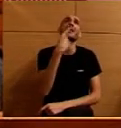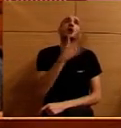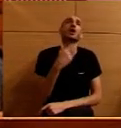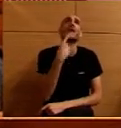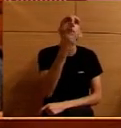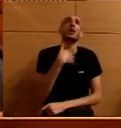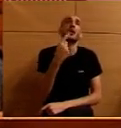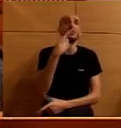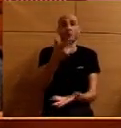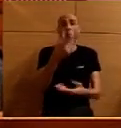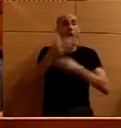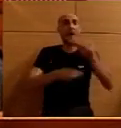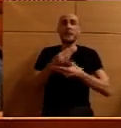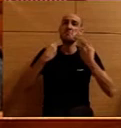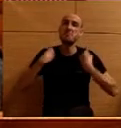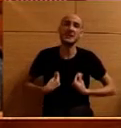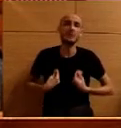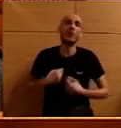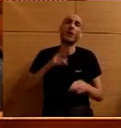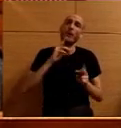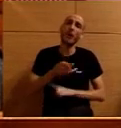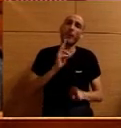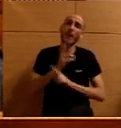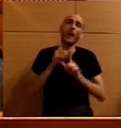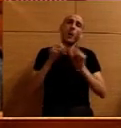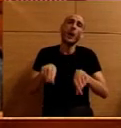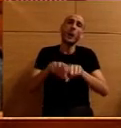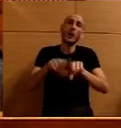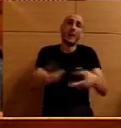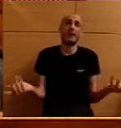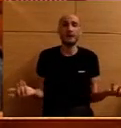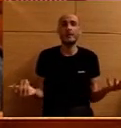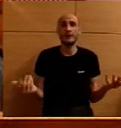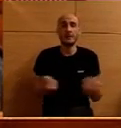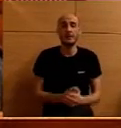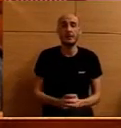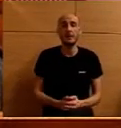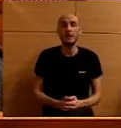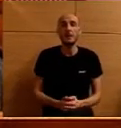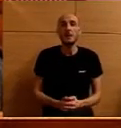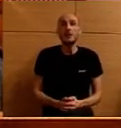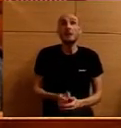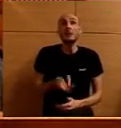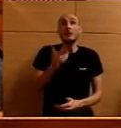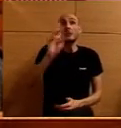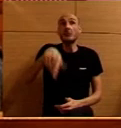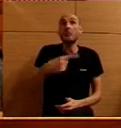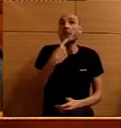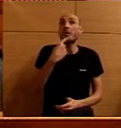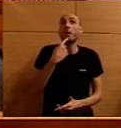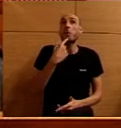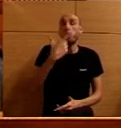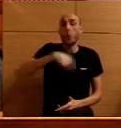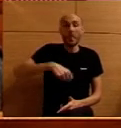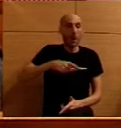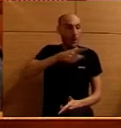dice todas las veces y nosotros siempre contestamos lo mismo. En cualquier caso, no sé también en qué momento usted decía que es que igual no nos agradaba nuestro